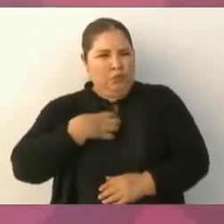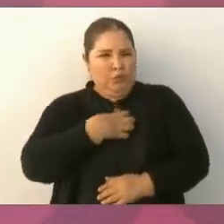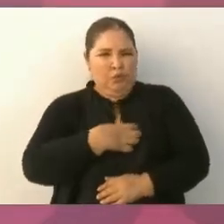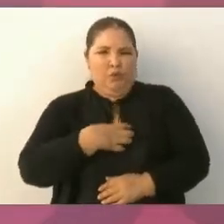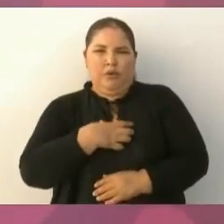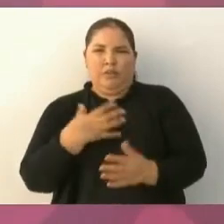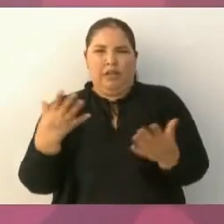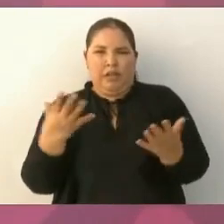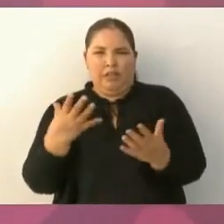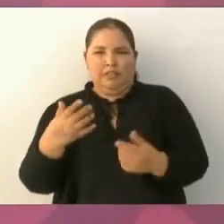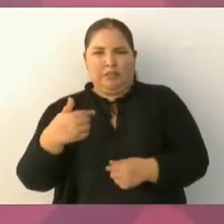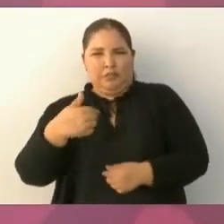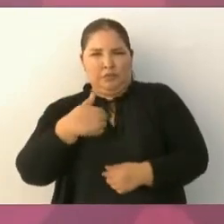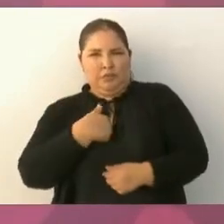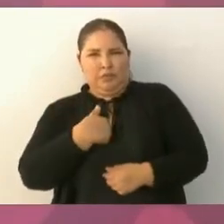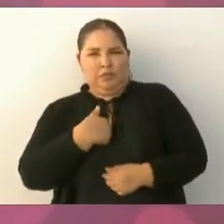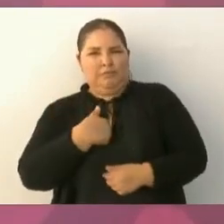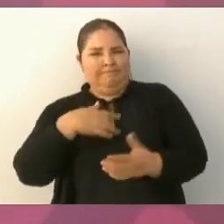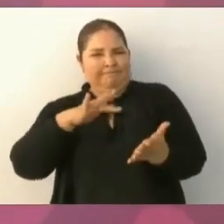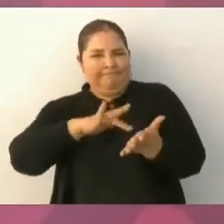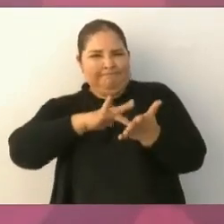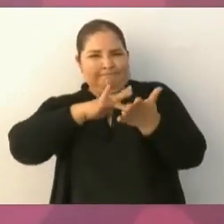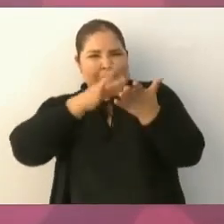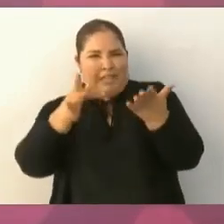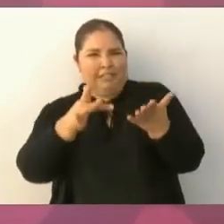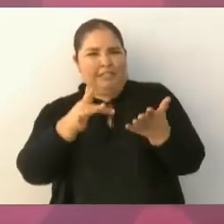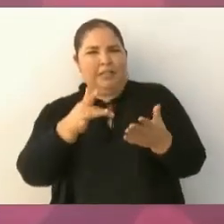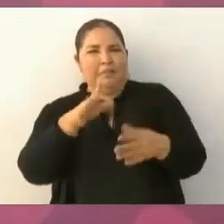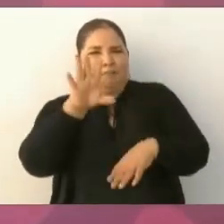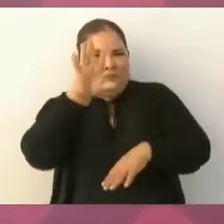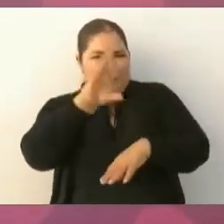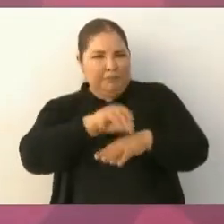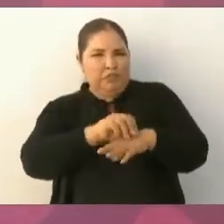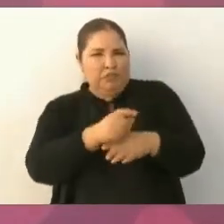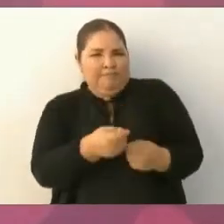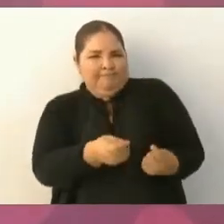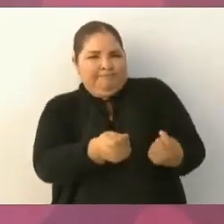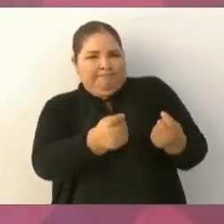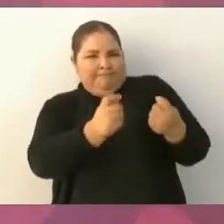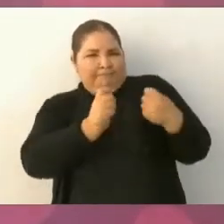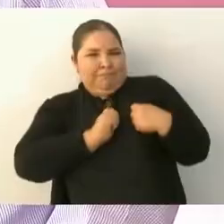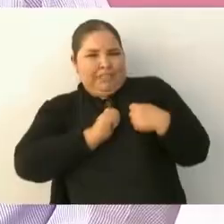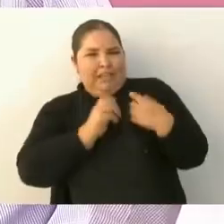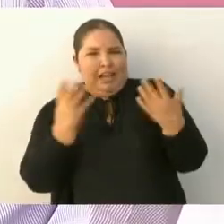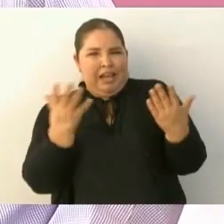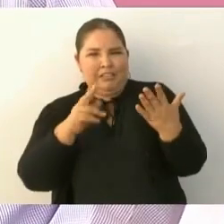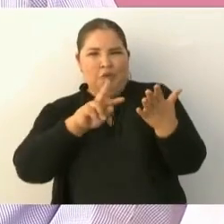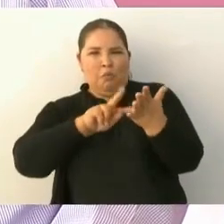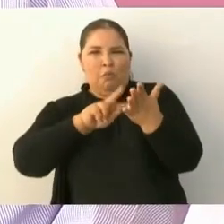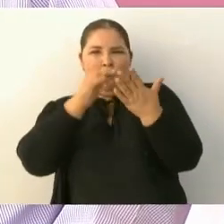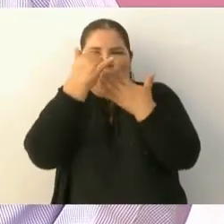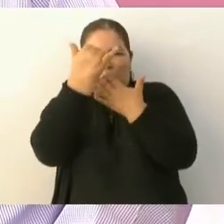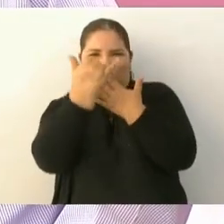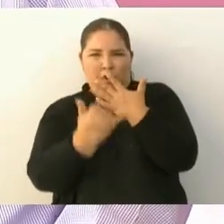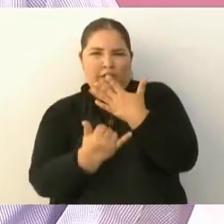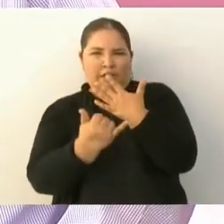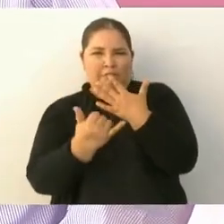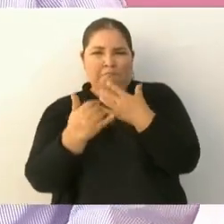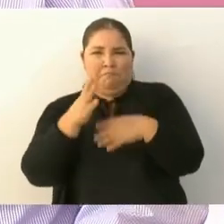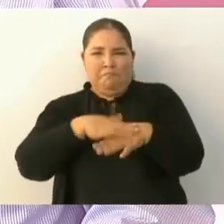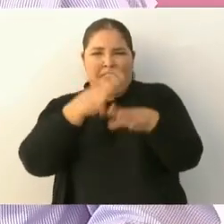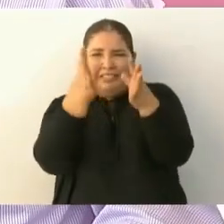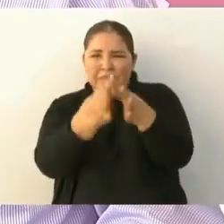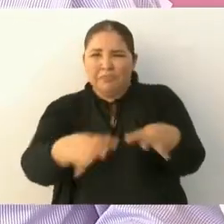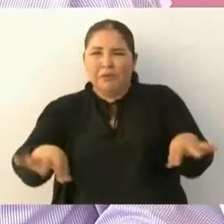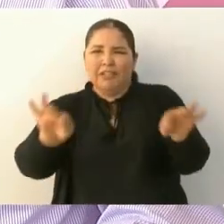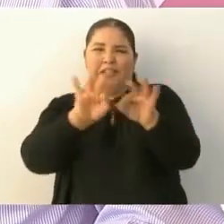y personalmente el agradecimiento de que me haya permitido participar en un proyecto prioritario de esta envergadura.